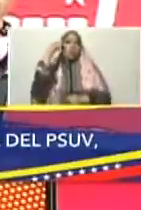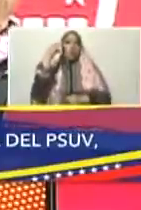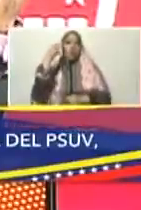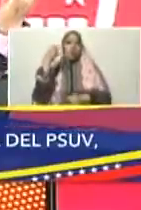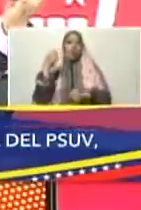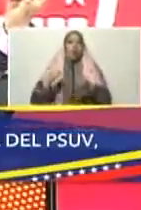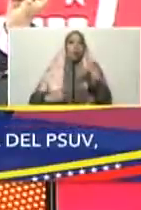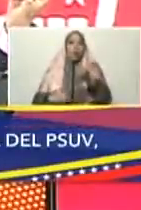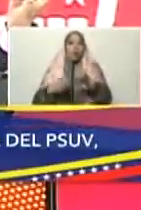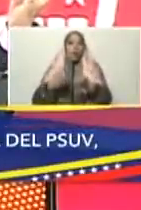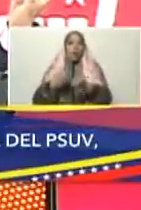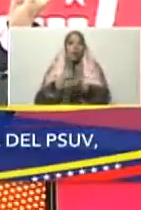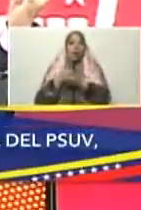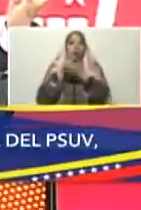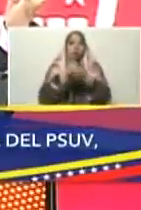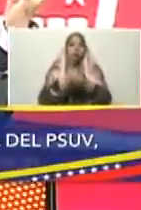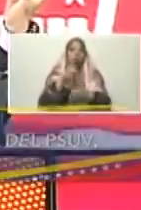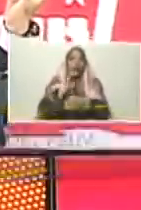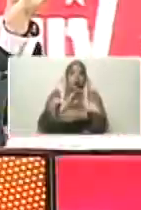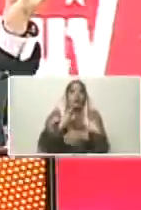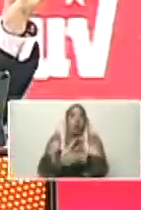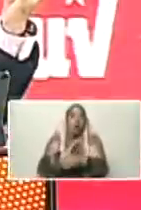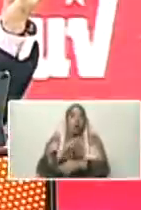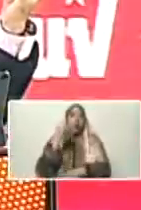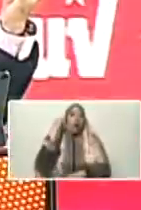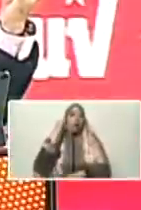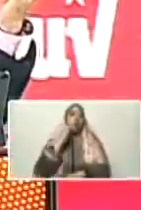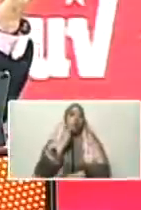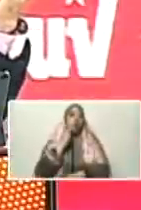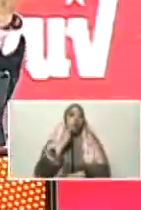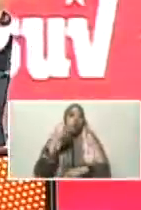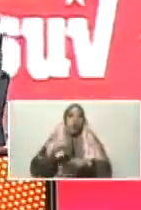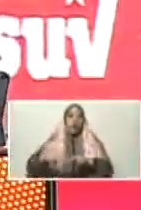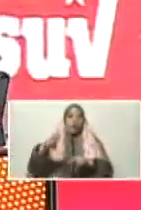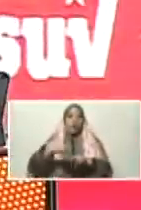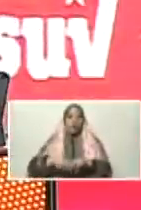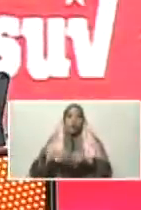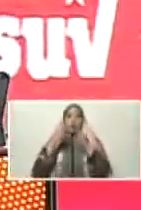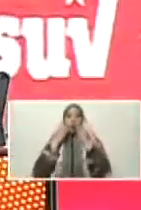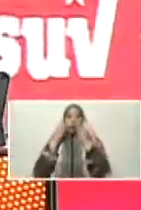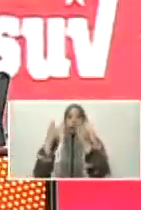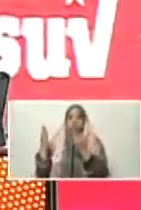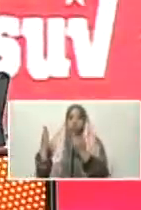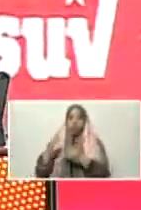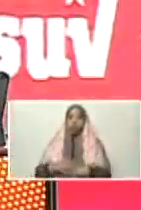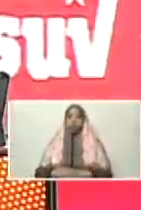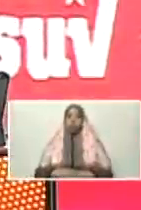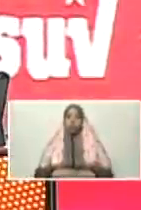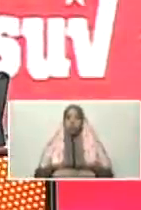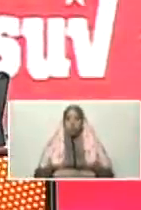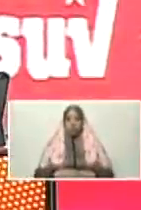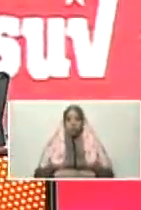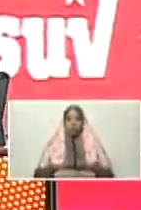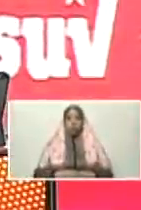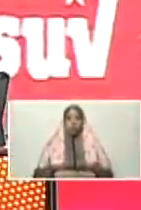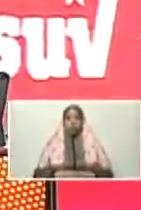tremendo libro ustedes se la pasan hablando mal de rodolfo mira a rodolfo